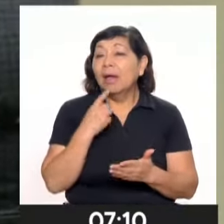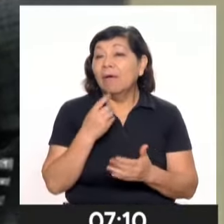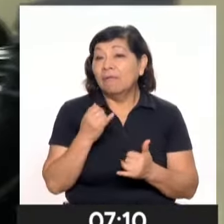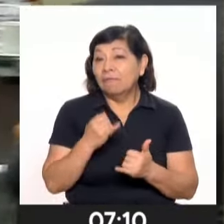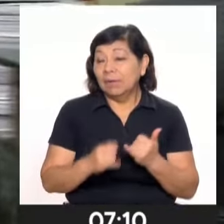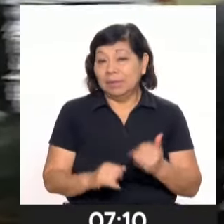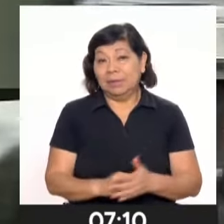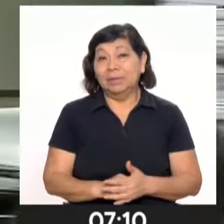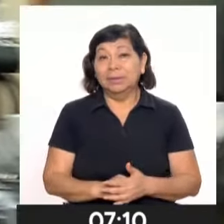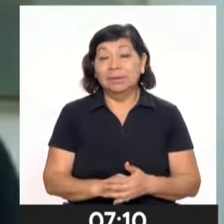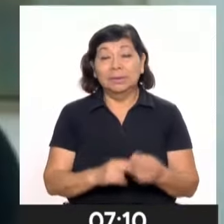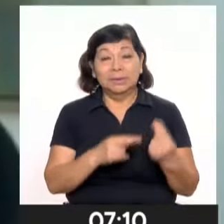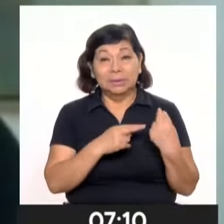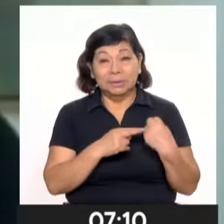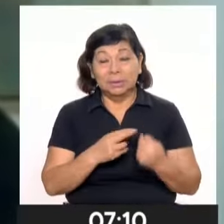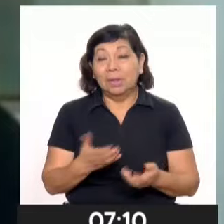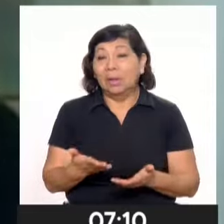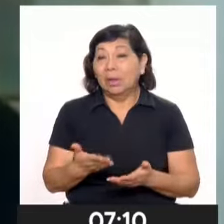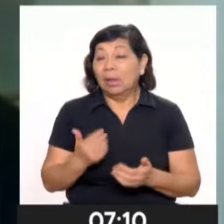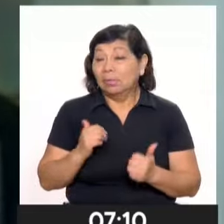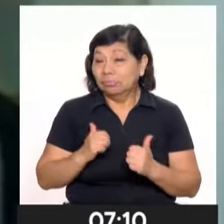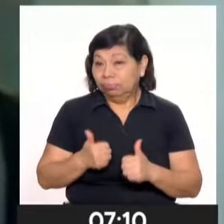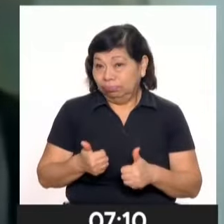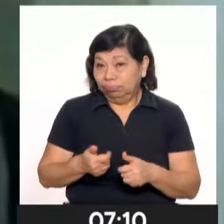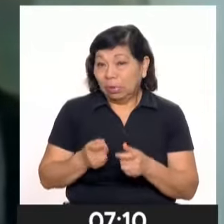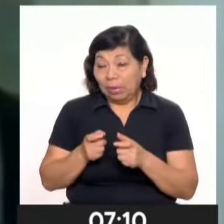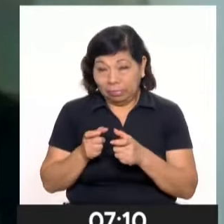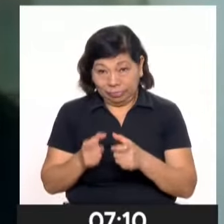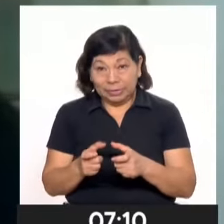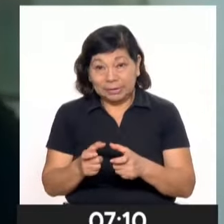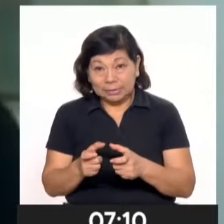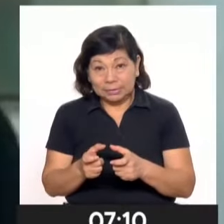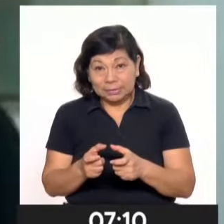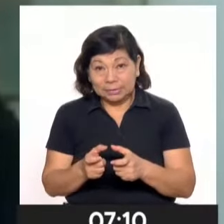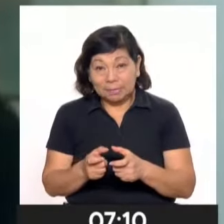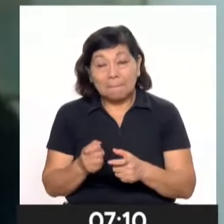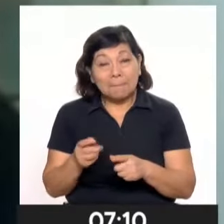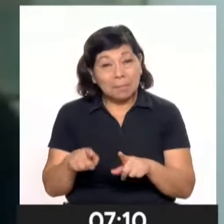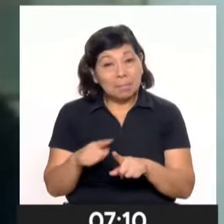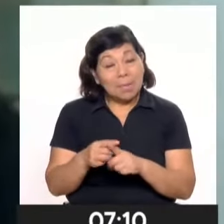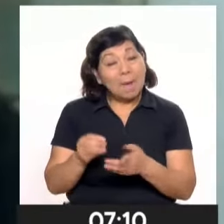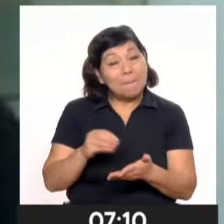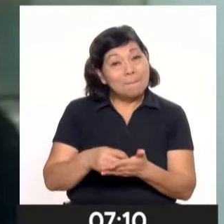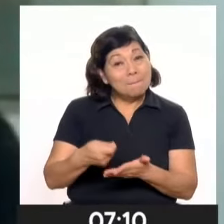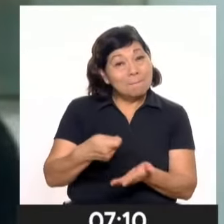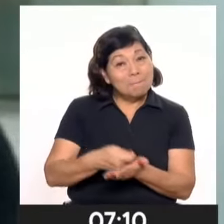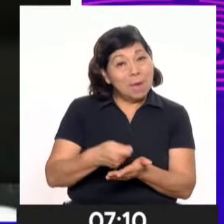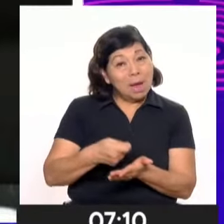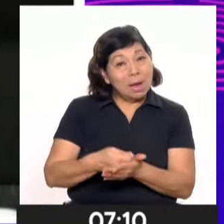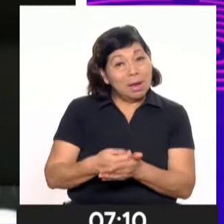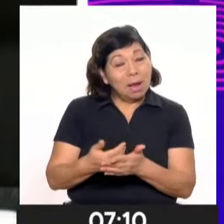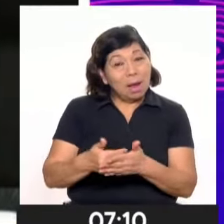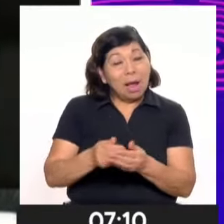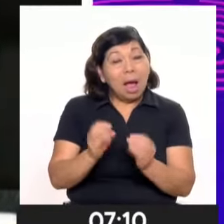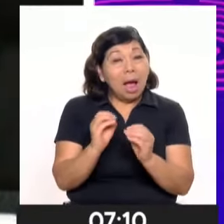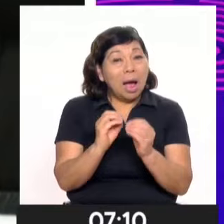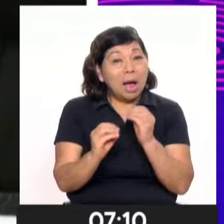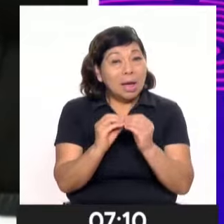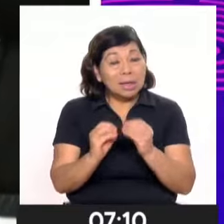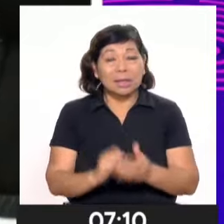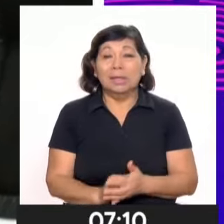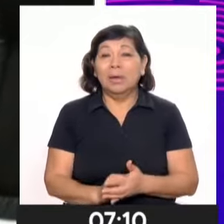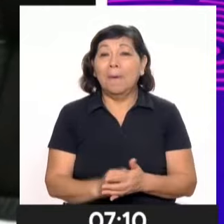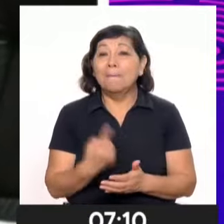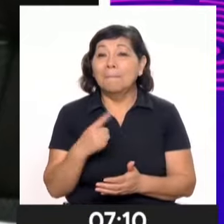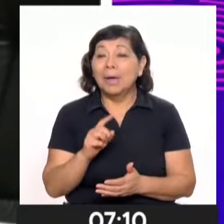La Procuraduría ad hoc busca que la empresa mencionada asuma también el pago ante una eventual reparación civil